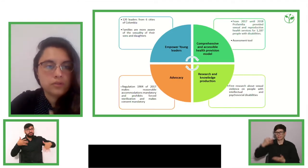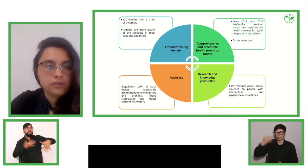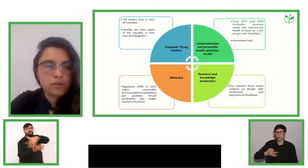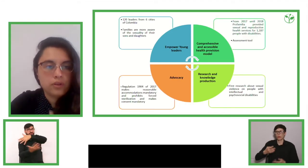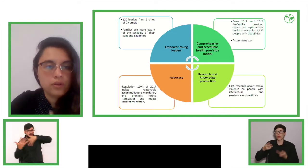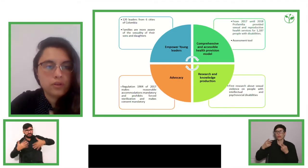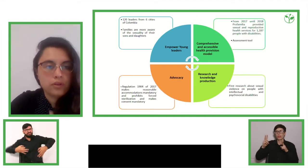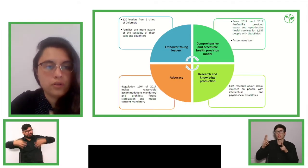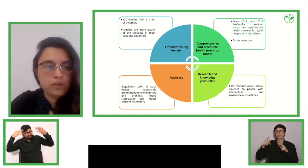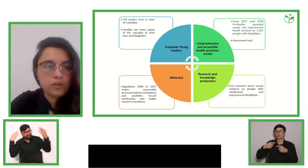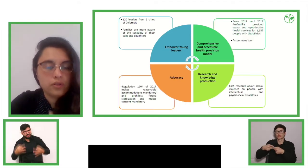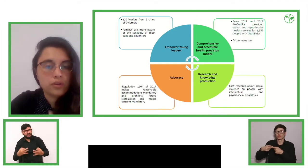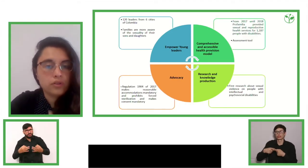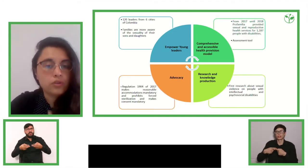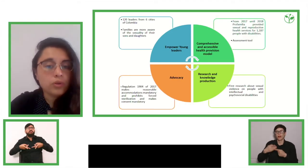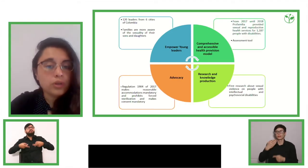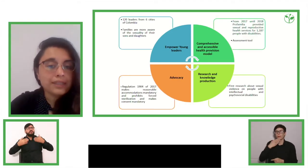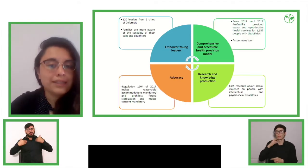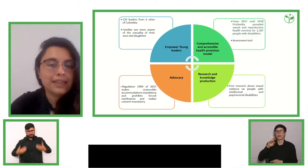y reproductivos.